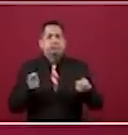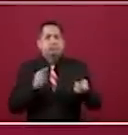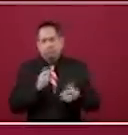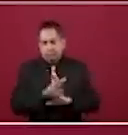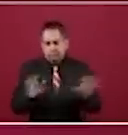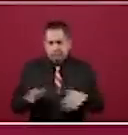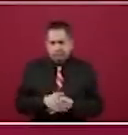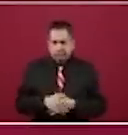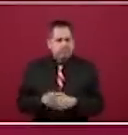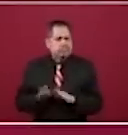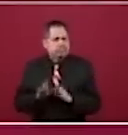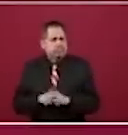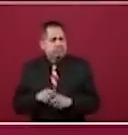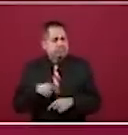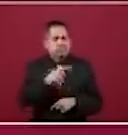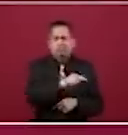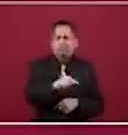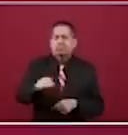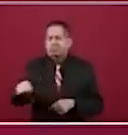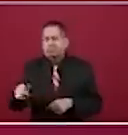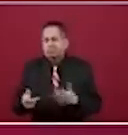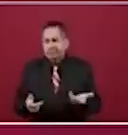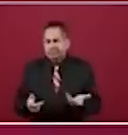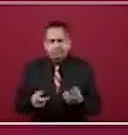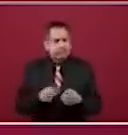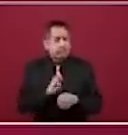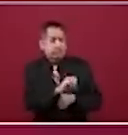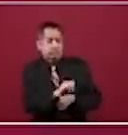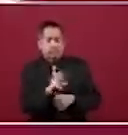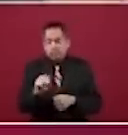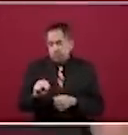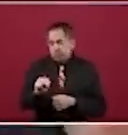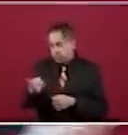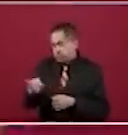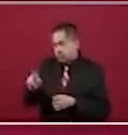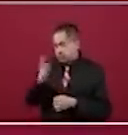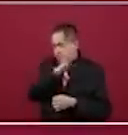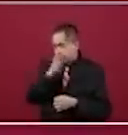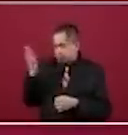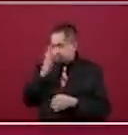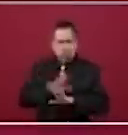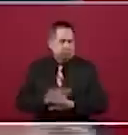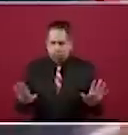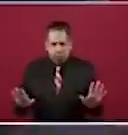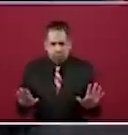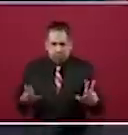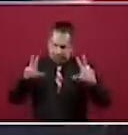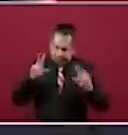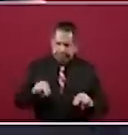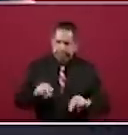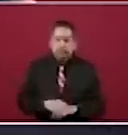que nos dirían, bueno, ¿y cómo a esta organización sí y a esta otra no? Les comentaba